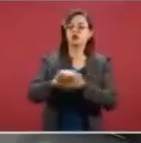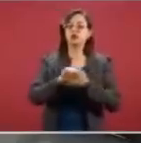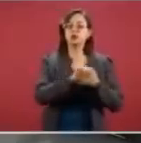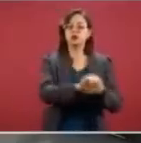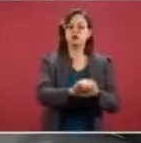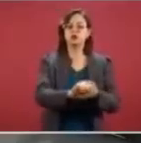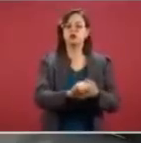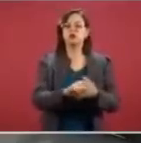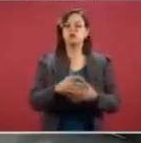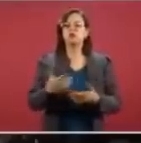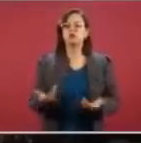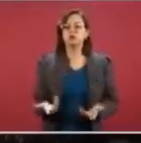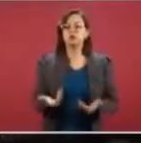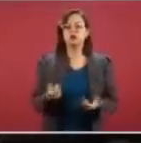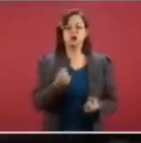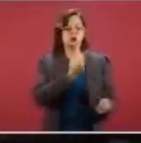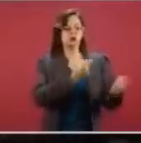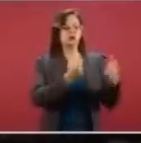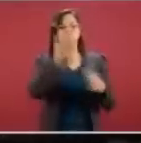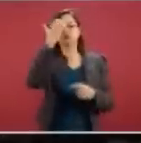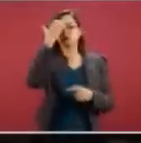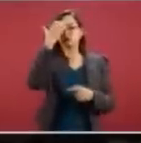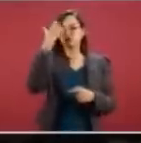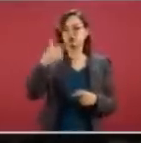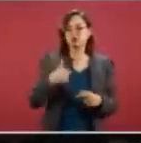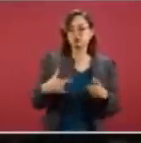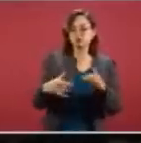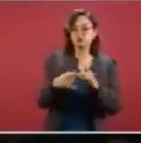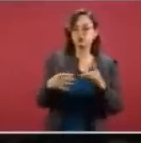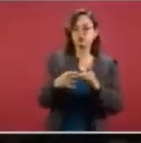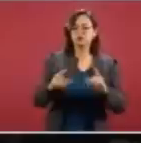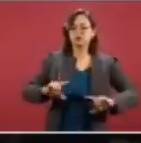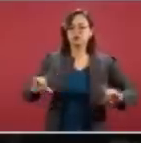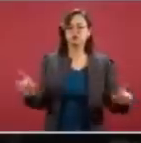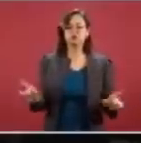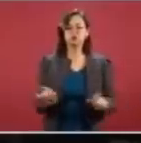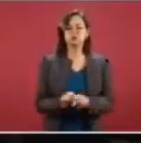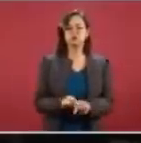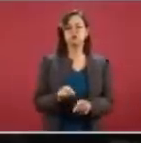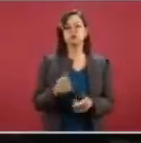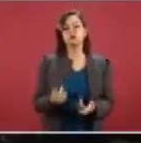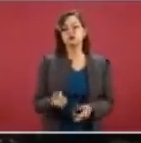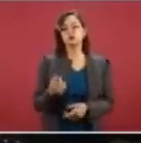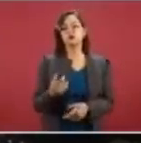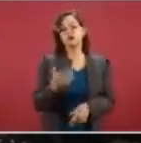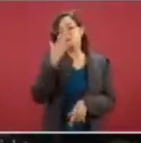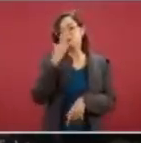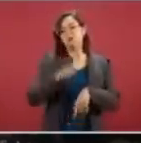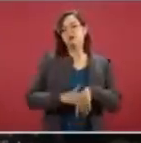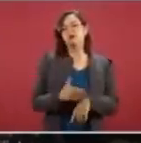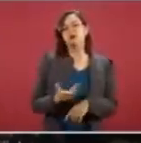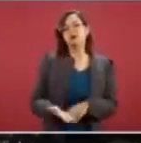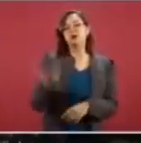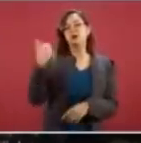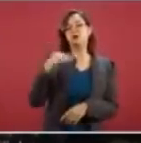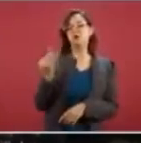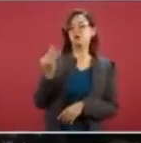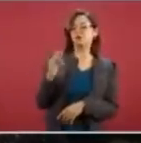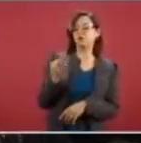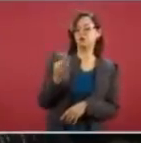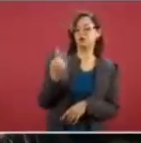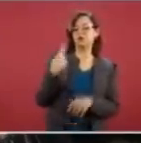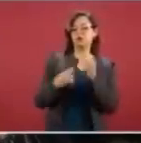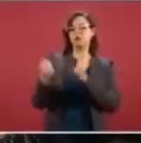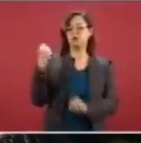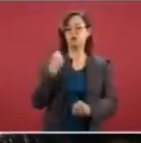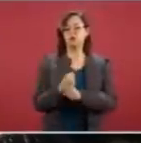conozco. Voy a hacer algo muy breve. Como marco de referencia, como ustedes saben, en febrero del año pasado, el